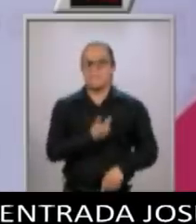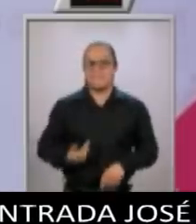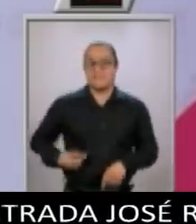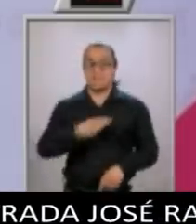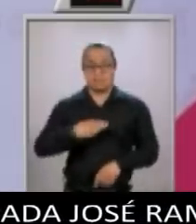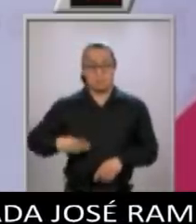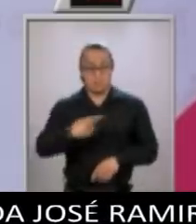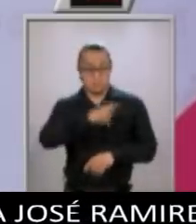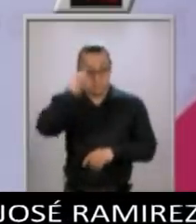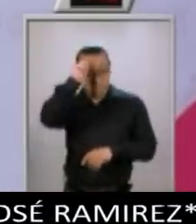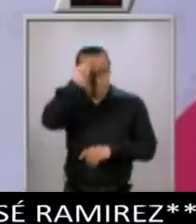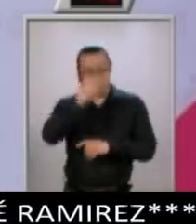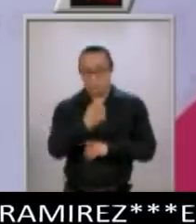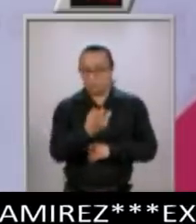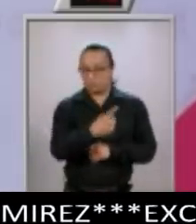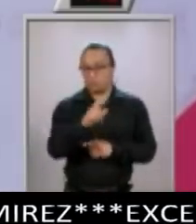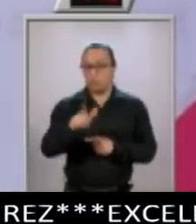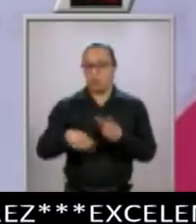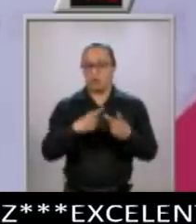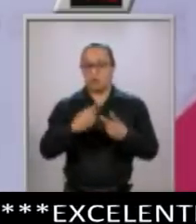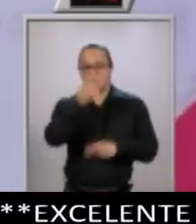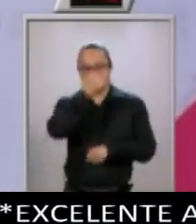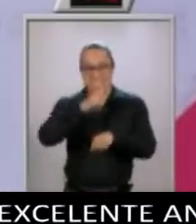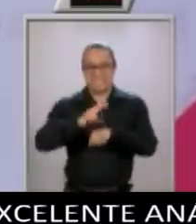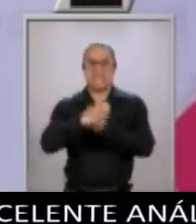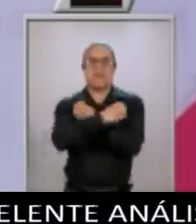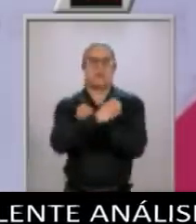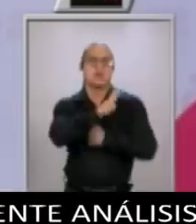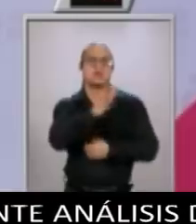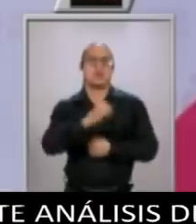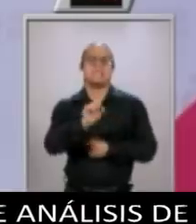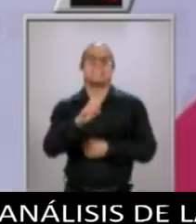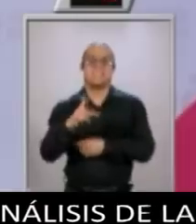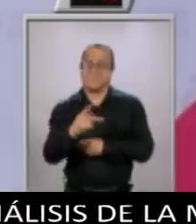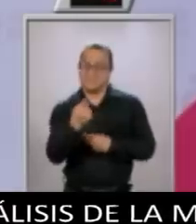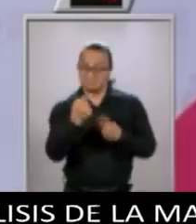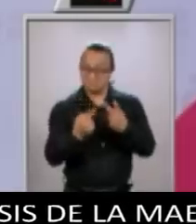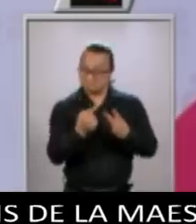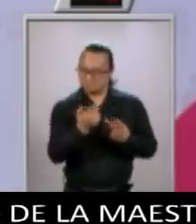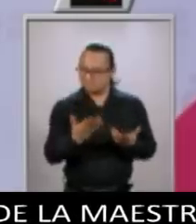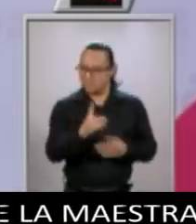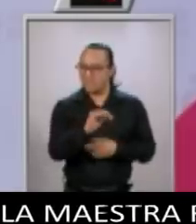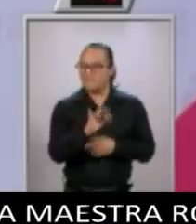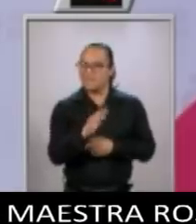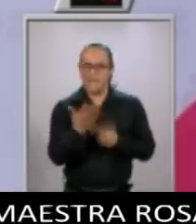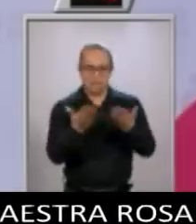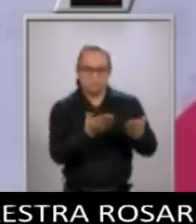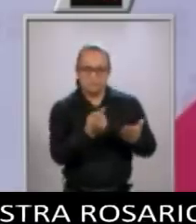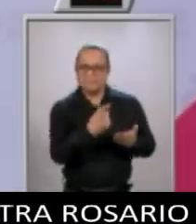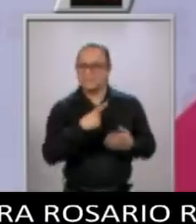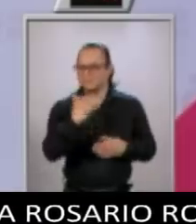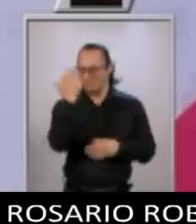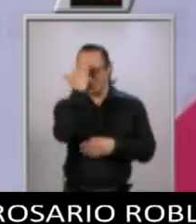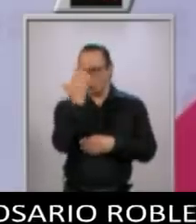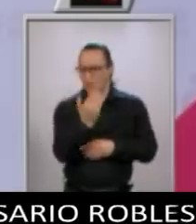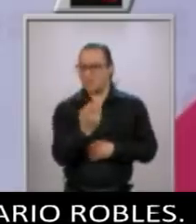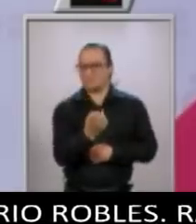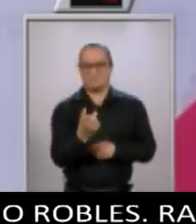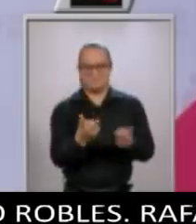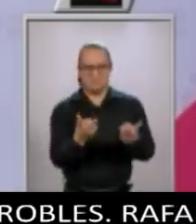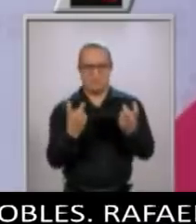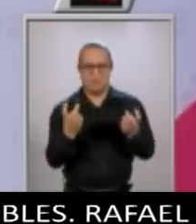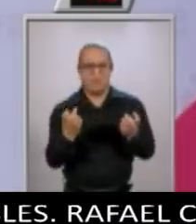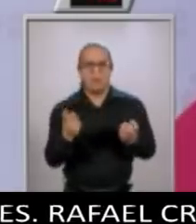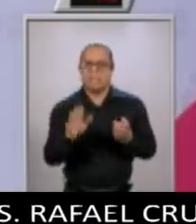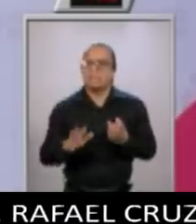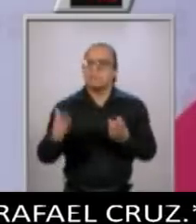único que tiene es una propuesta para hablar de rescatar las lenguas indígenas, los pueblos originarios. Entonces me